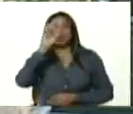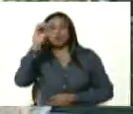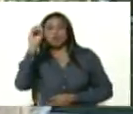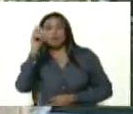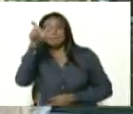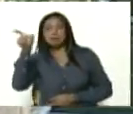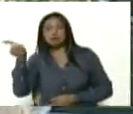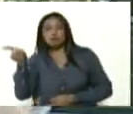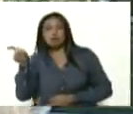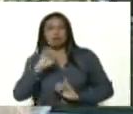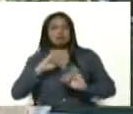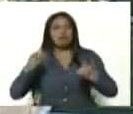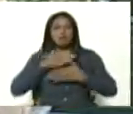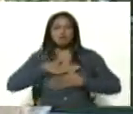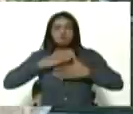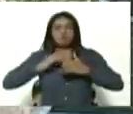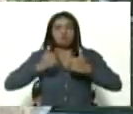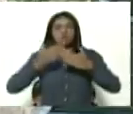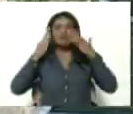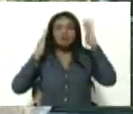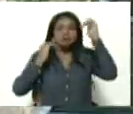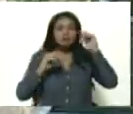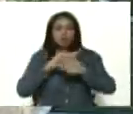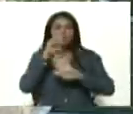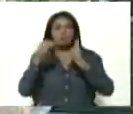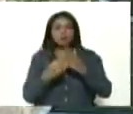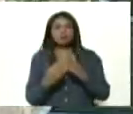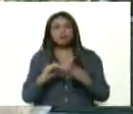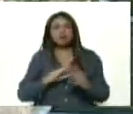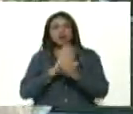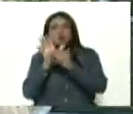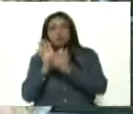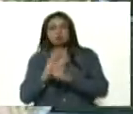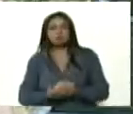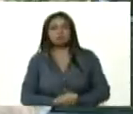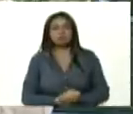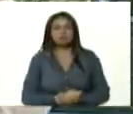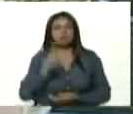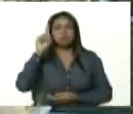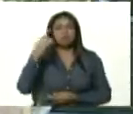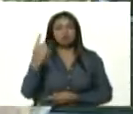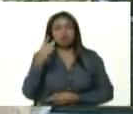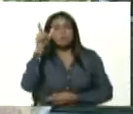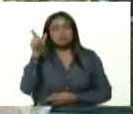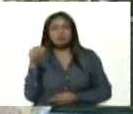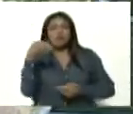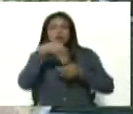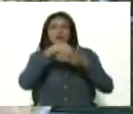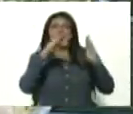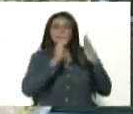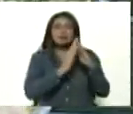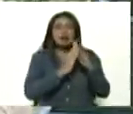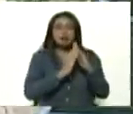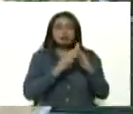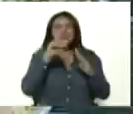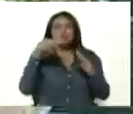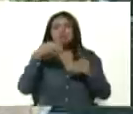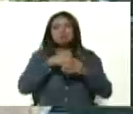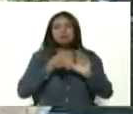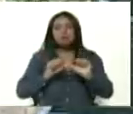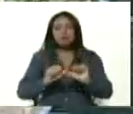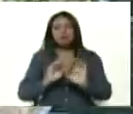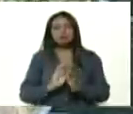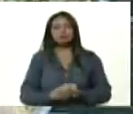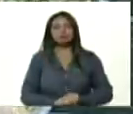Protocolo Nacional de Atención con el COVID-19. También una sola persona se mantiene en lo que ha sido